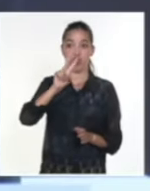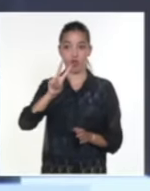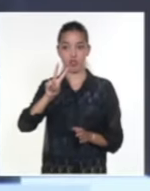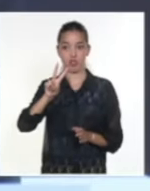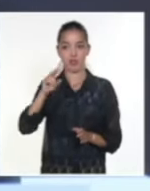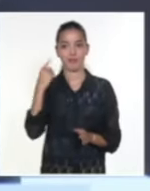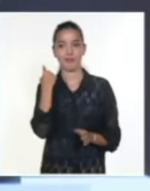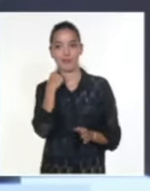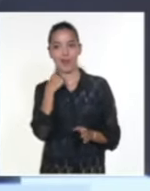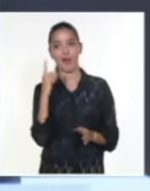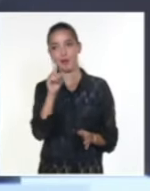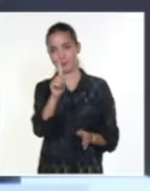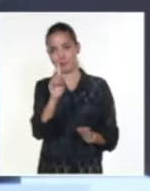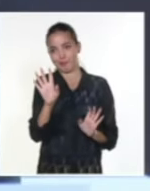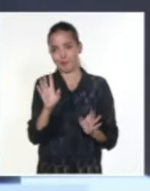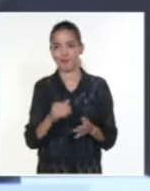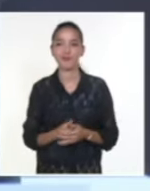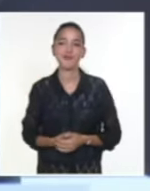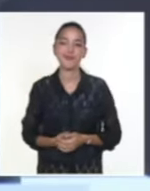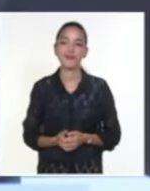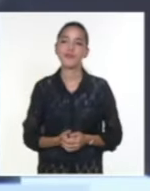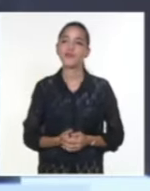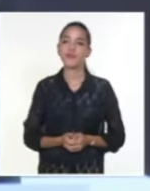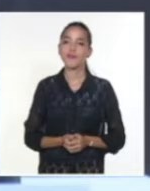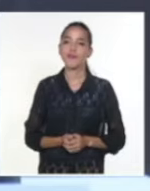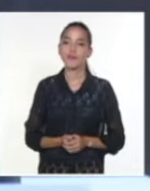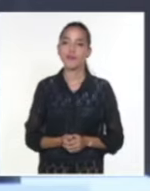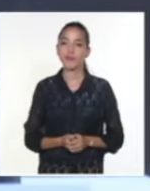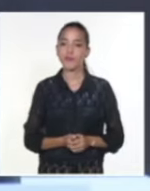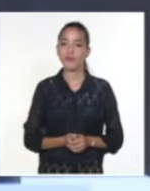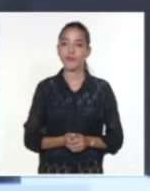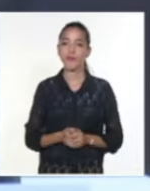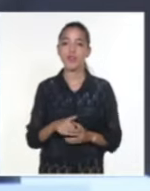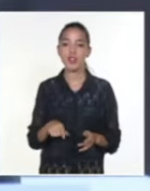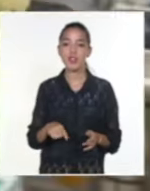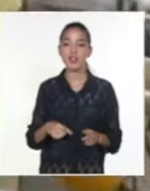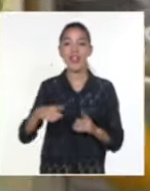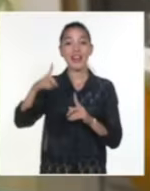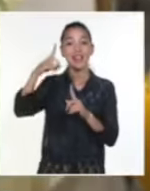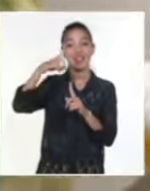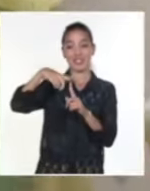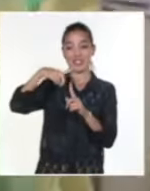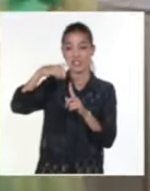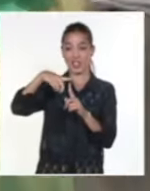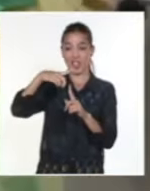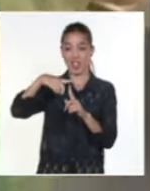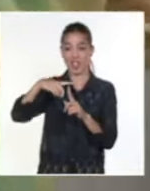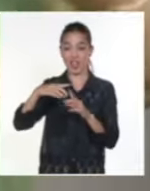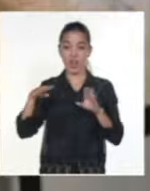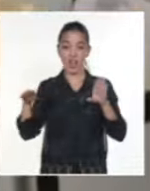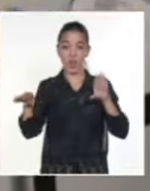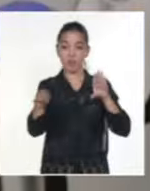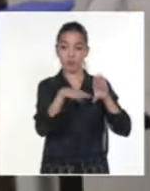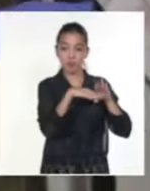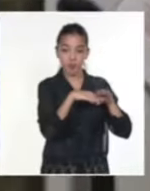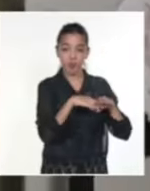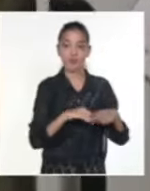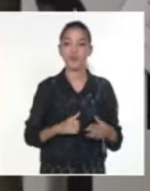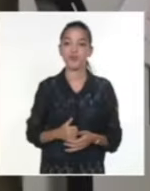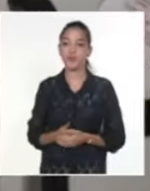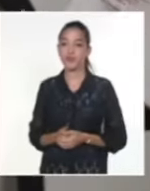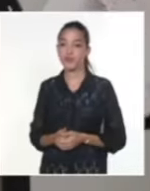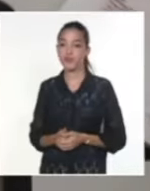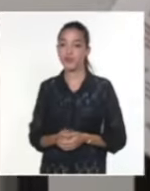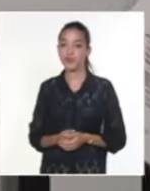de cuándo, no de si sucederá. Esa fue una de las tareas pendientes tras las sesiones de la 77 Asamblea Mundial de Salud